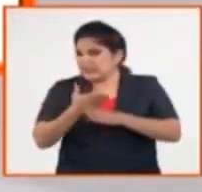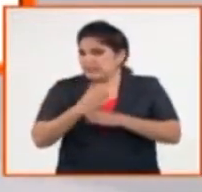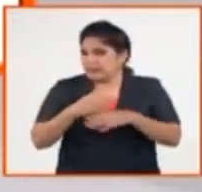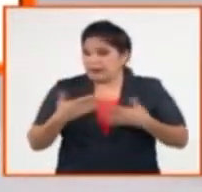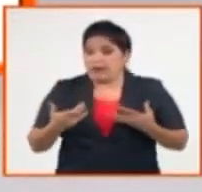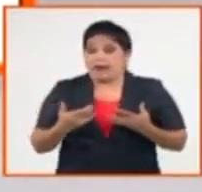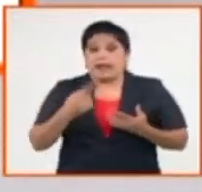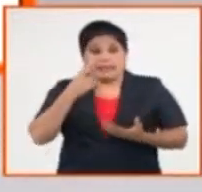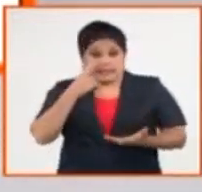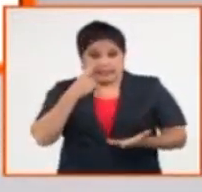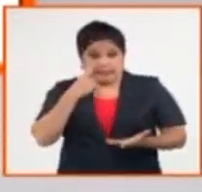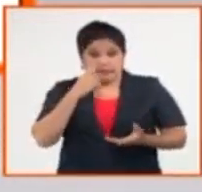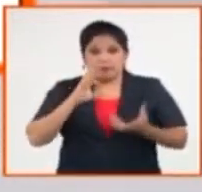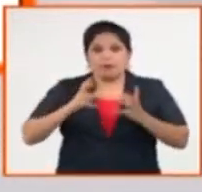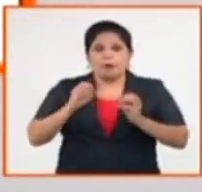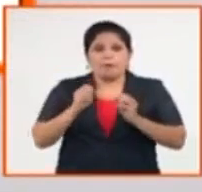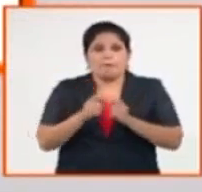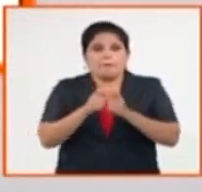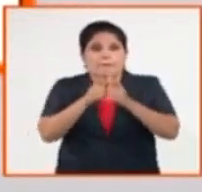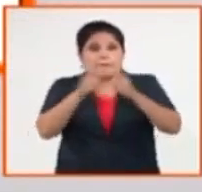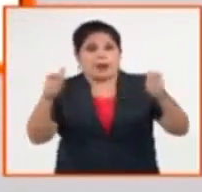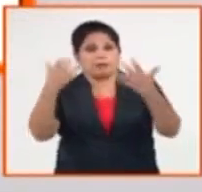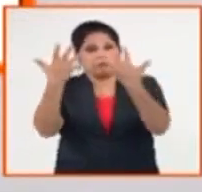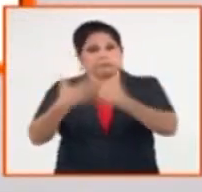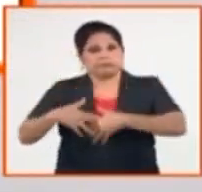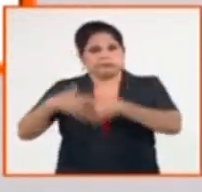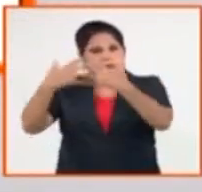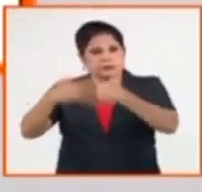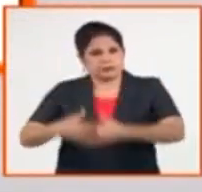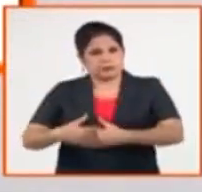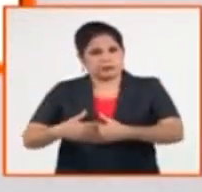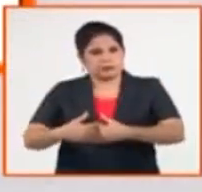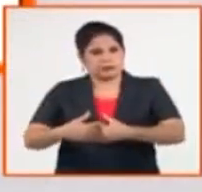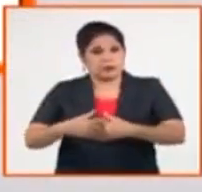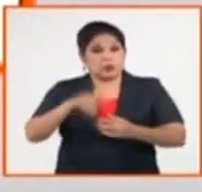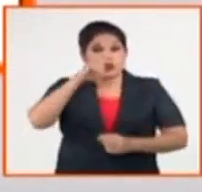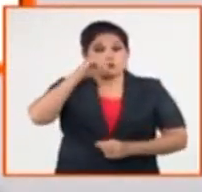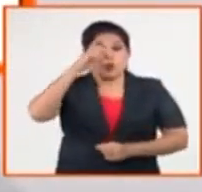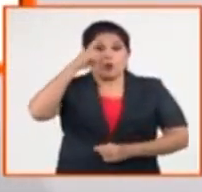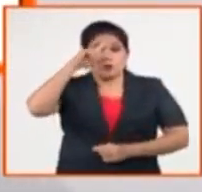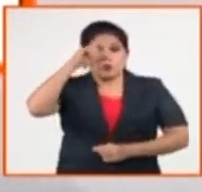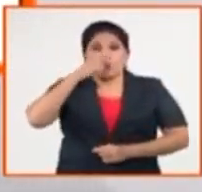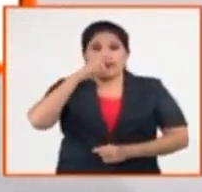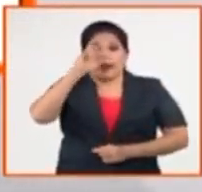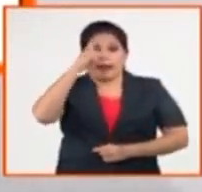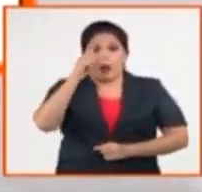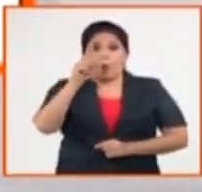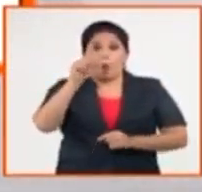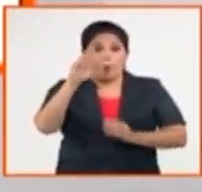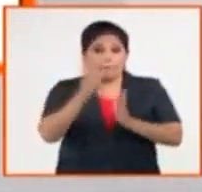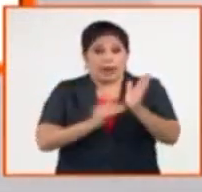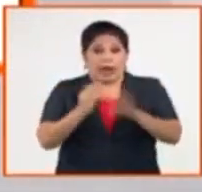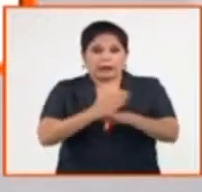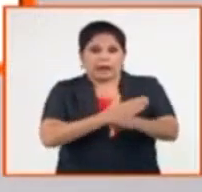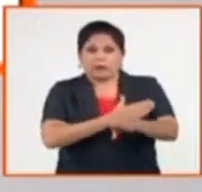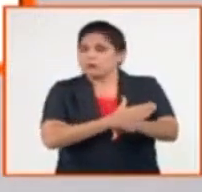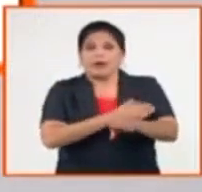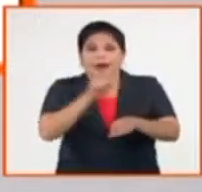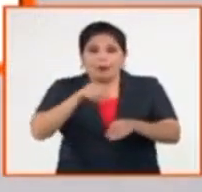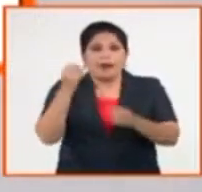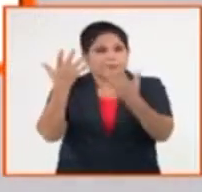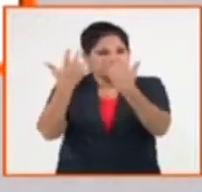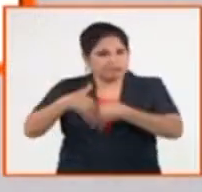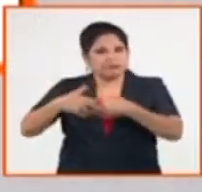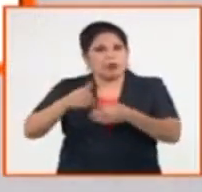refleja el incremento que hay en la producción a partir de todo lo que hemos Soberana hablado. se ha recuperado, tenía un mes de atraso, se ha recuperado. En otros escenarios, quiere